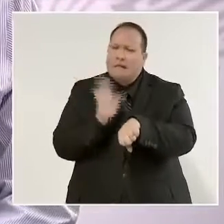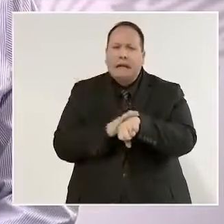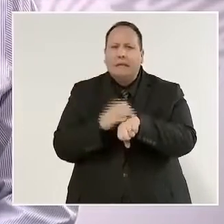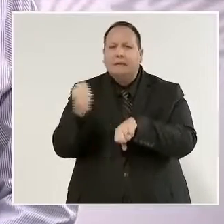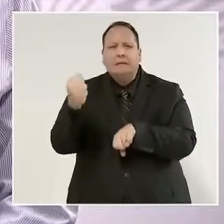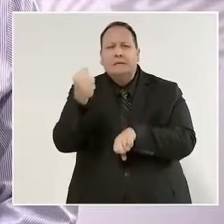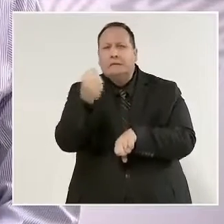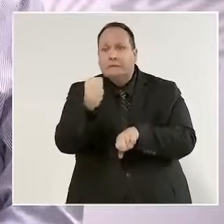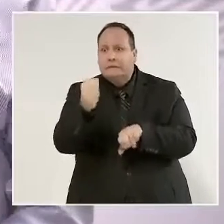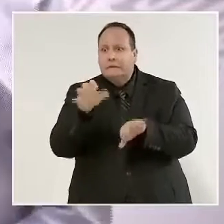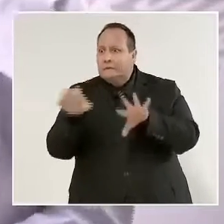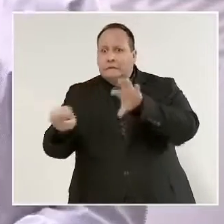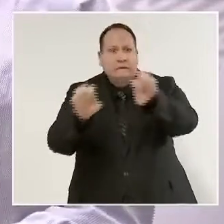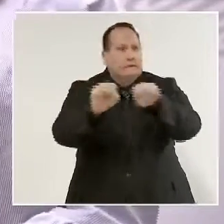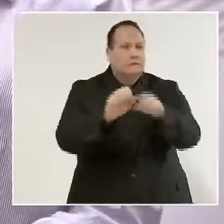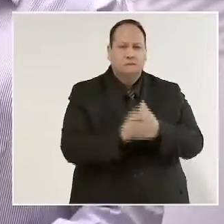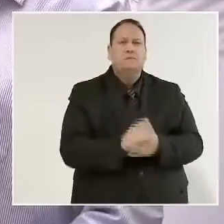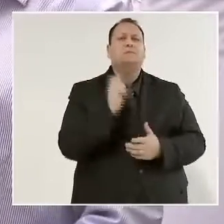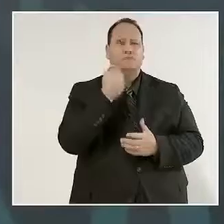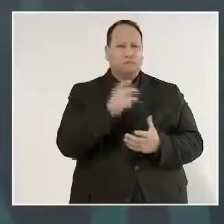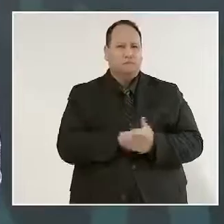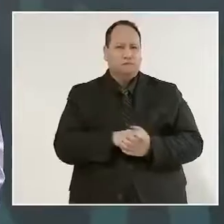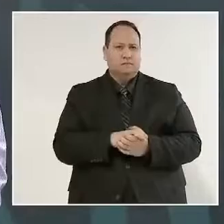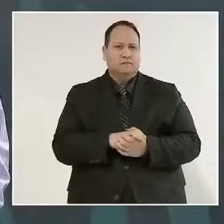importaba era que